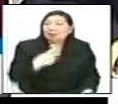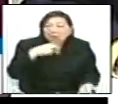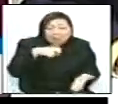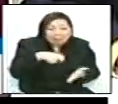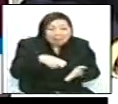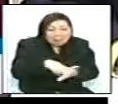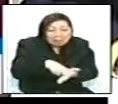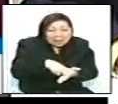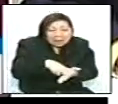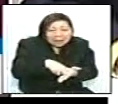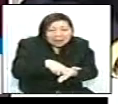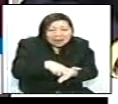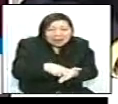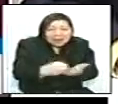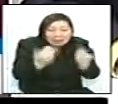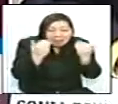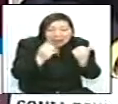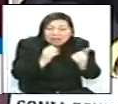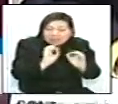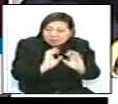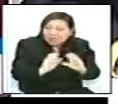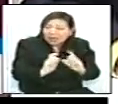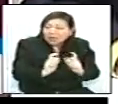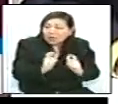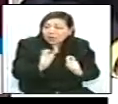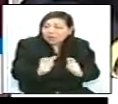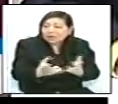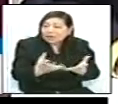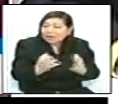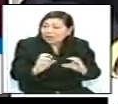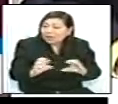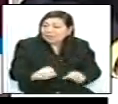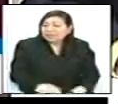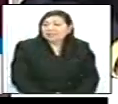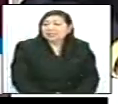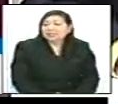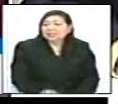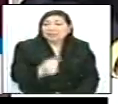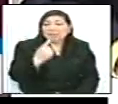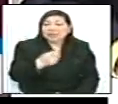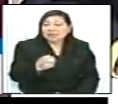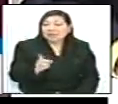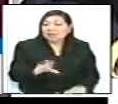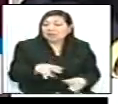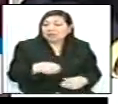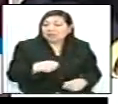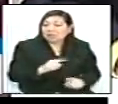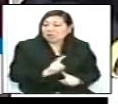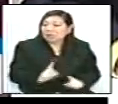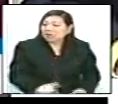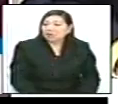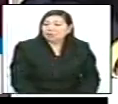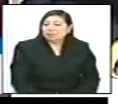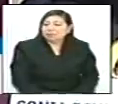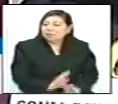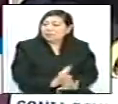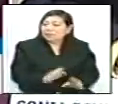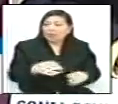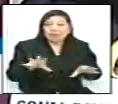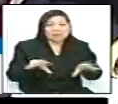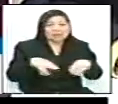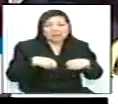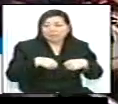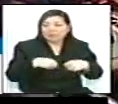y más que una mesa de parte del Ejecutivo. Si hay congresistas que lo quieren así y así lo piensan y así lo aceptan, nosotros no, Presidenta, bajo ningún punto de vista.